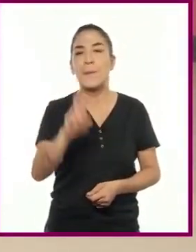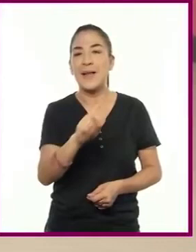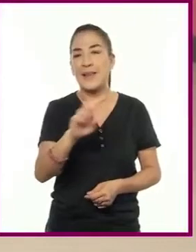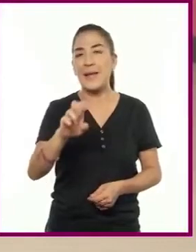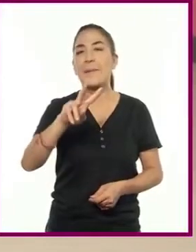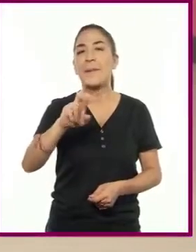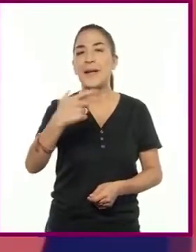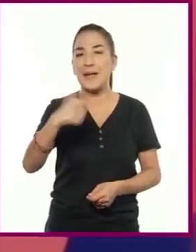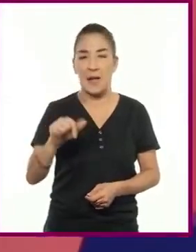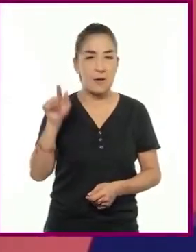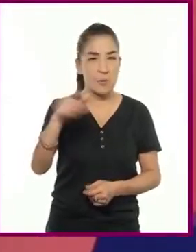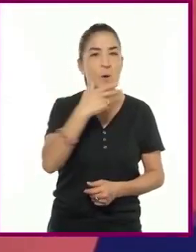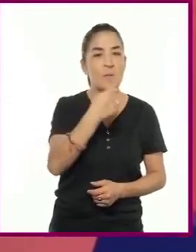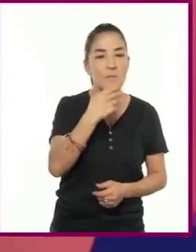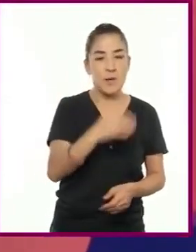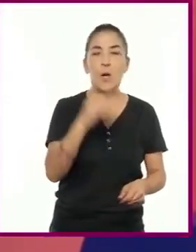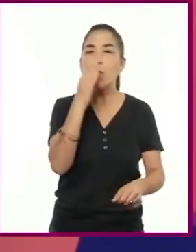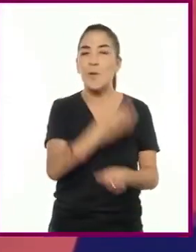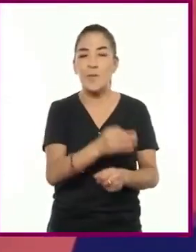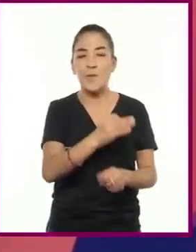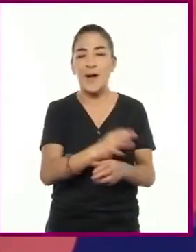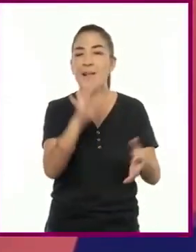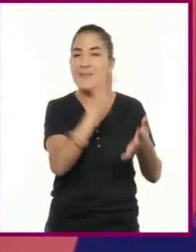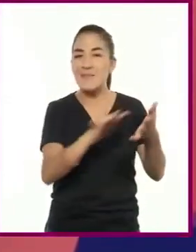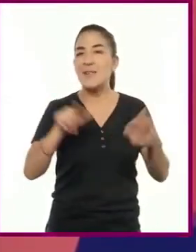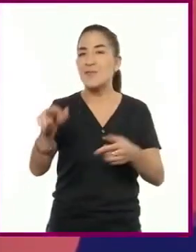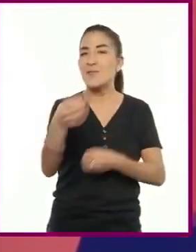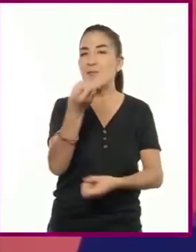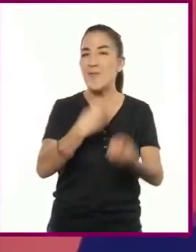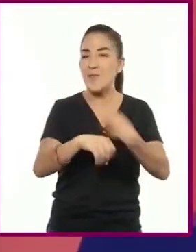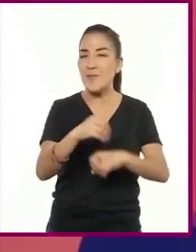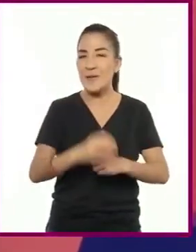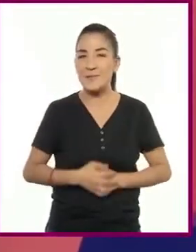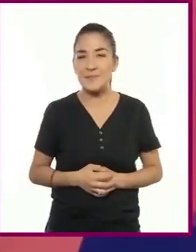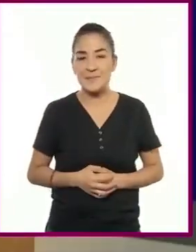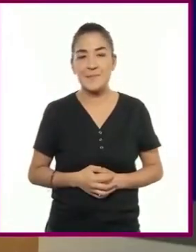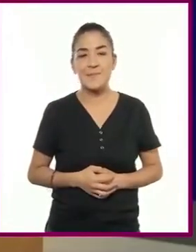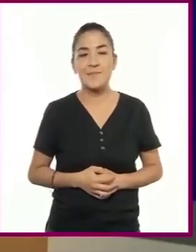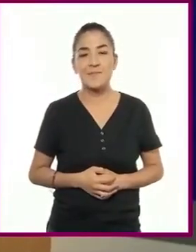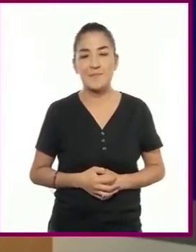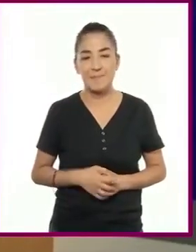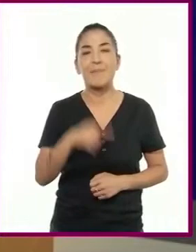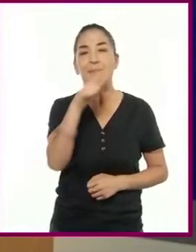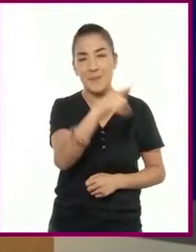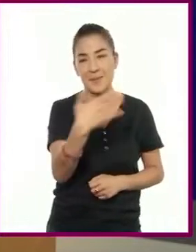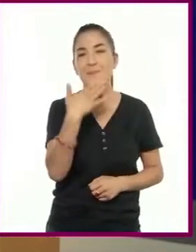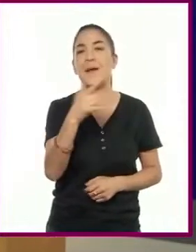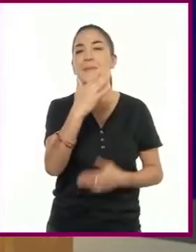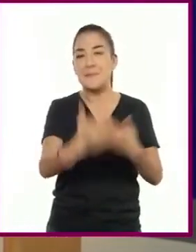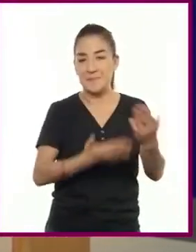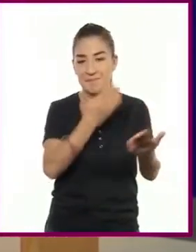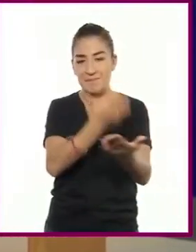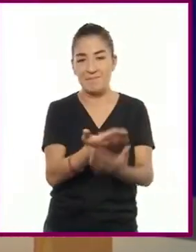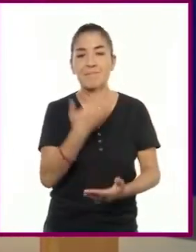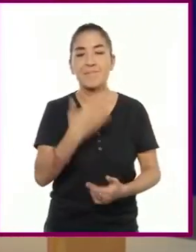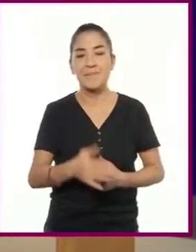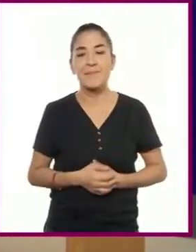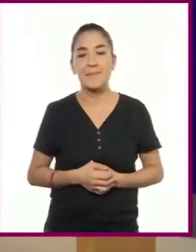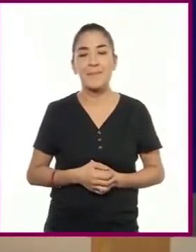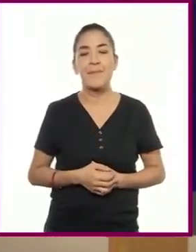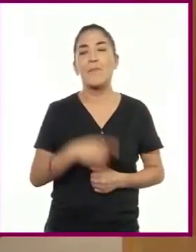¿Podríamos escuchar algo de una de sus obras? Muy oportuna propuesta. ¿Qué